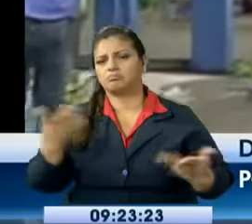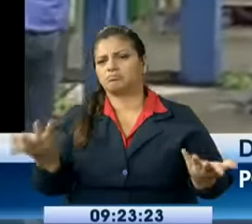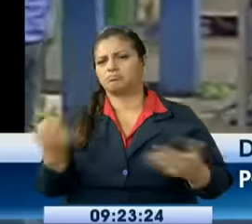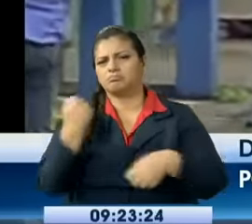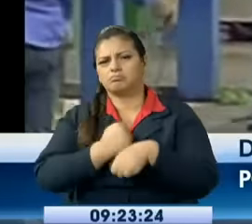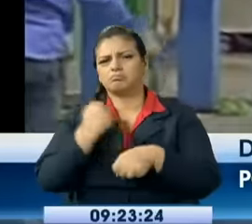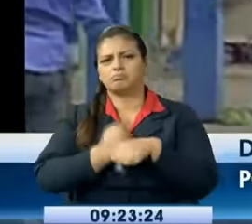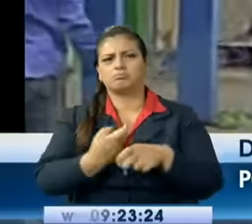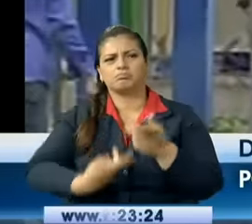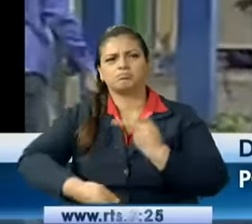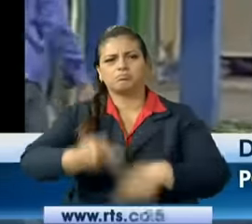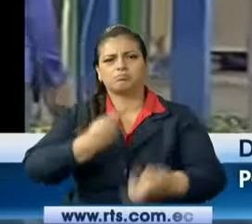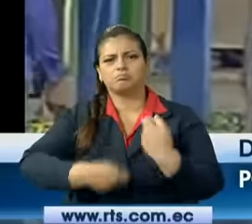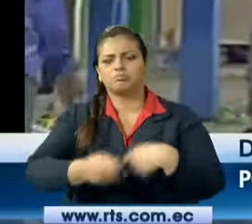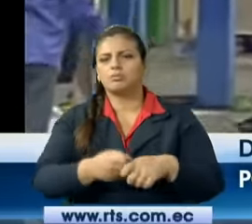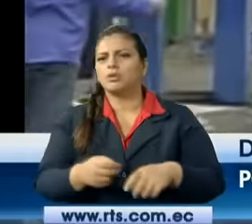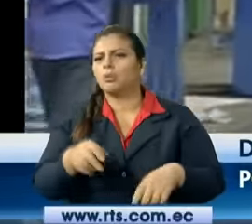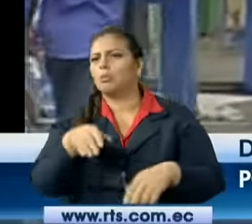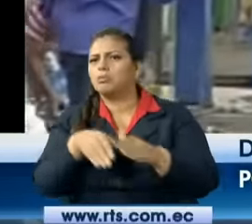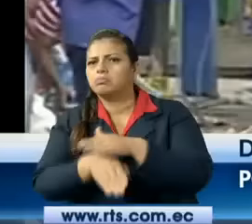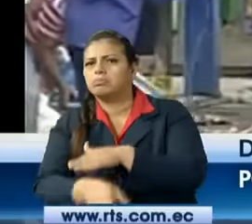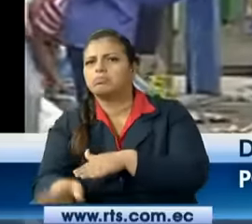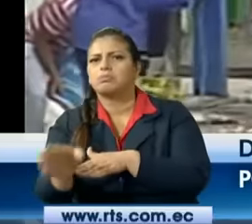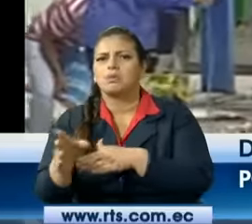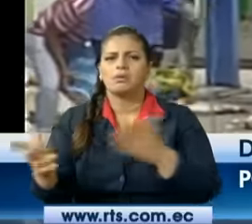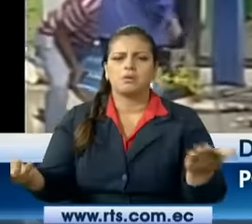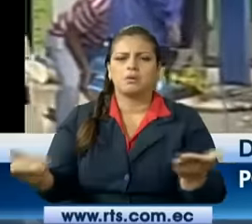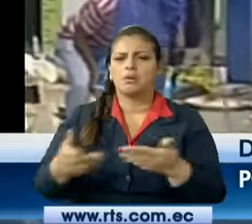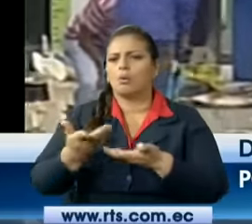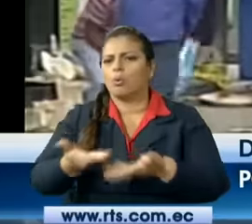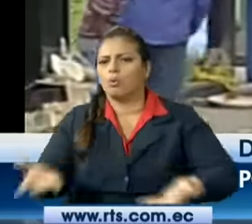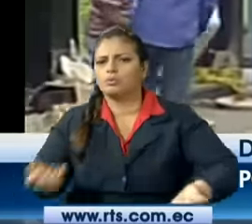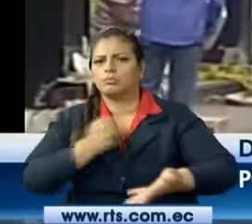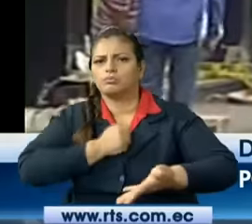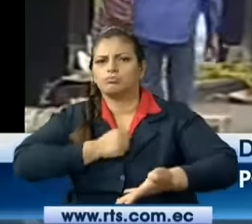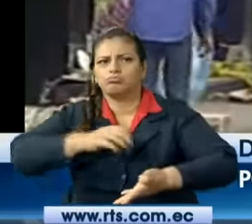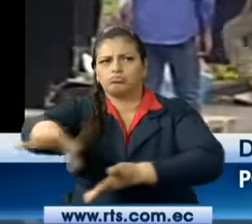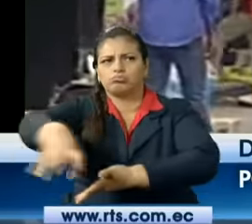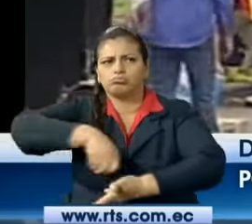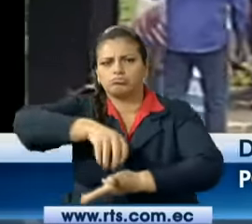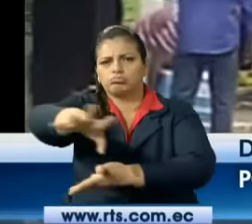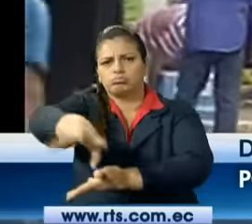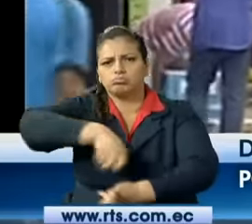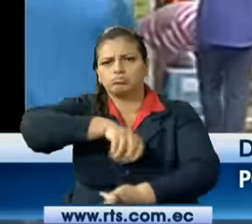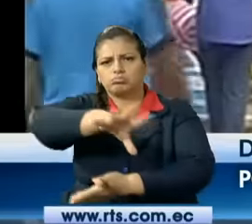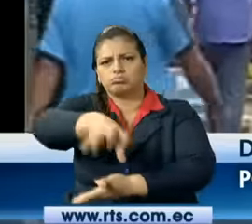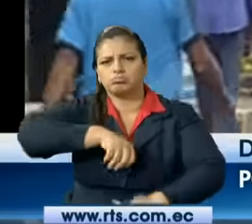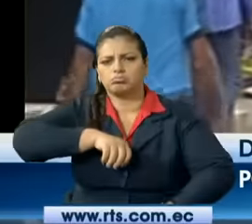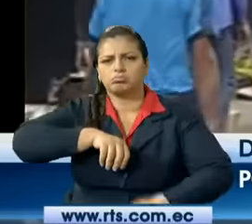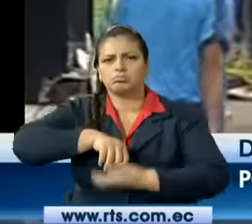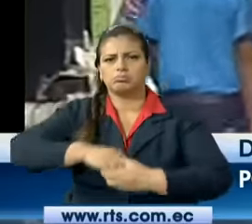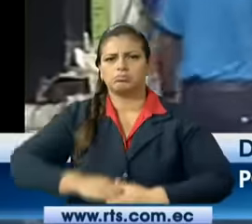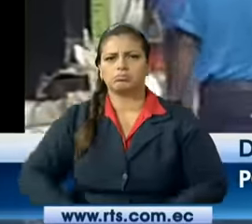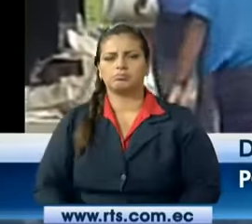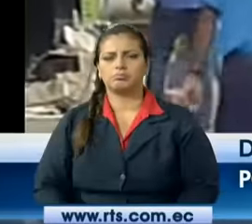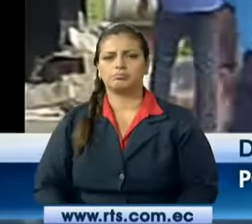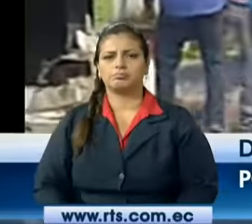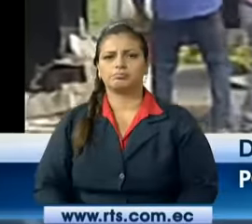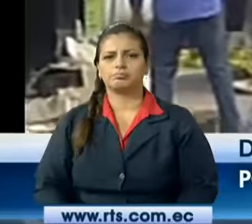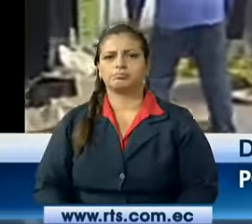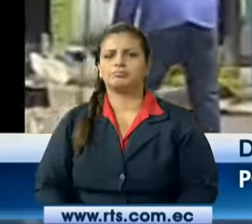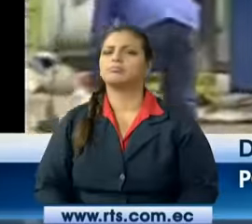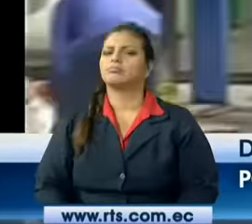al salvoconducto. Por acá también los compañeros de agentes policiales resguardando para que todo se lleve dentro del